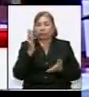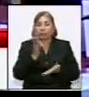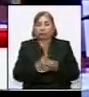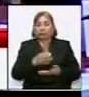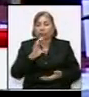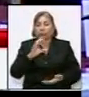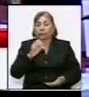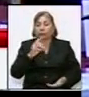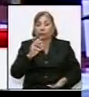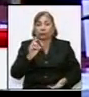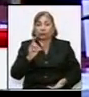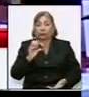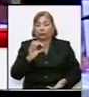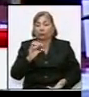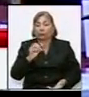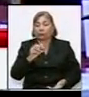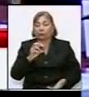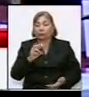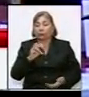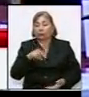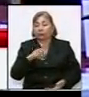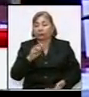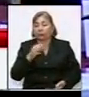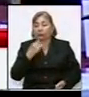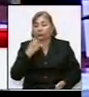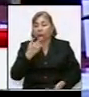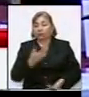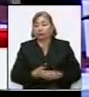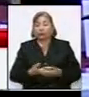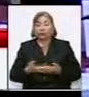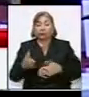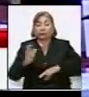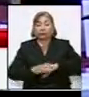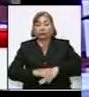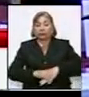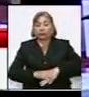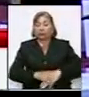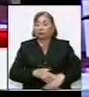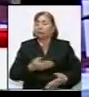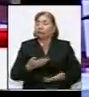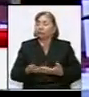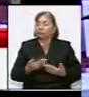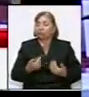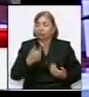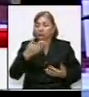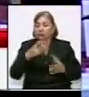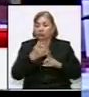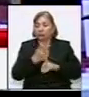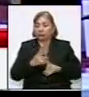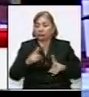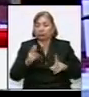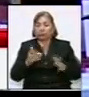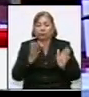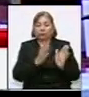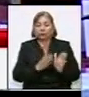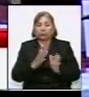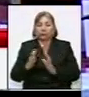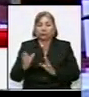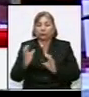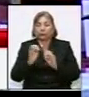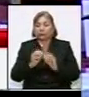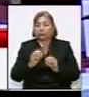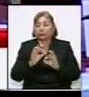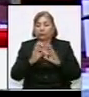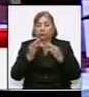decreto legislativo 635 respecto a la conversión de la pena privativa de libertad para los procesos de admisión de